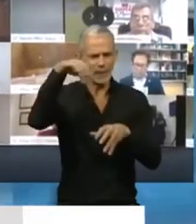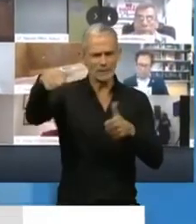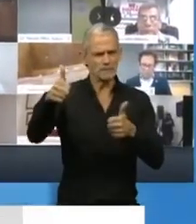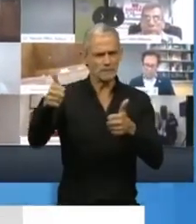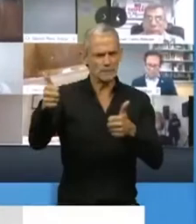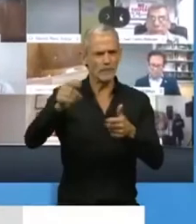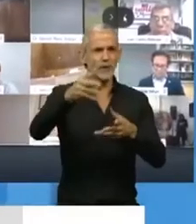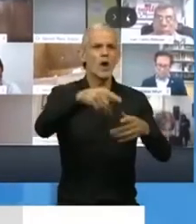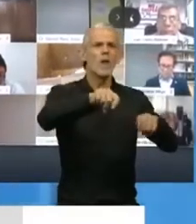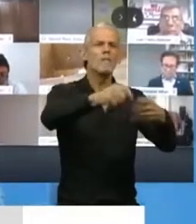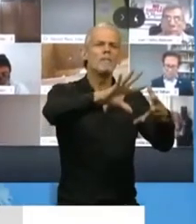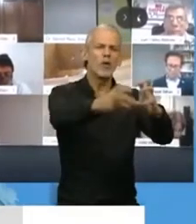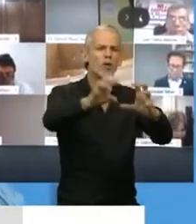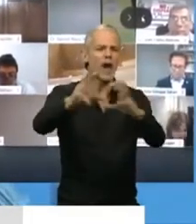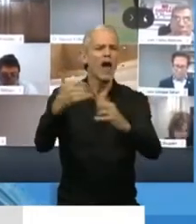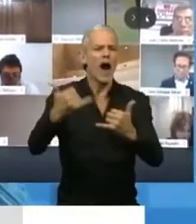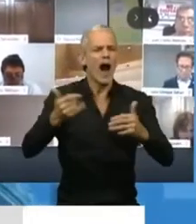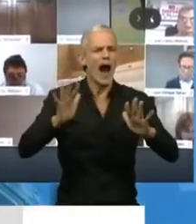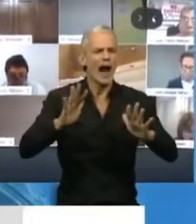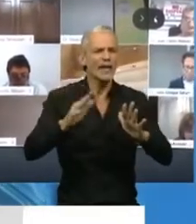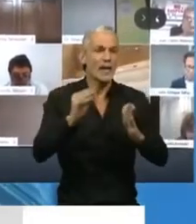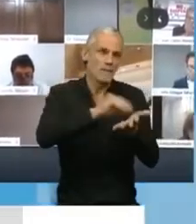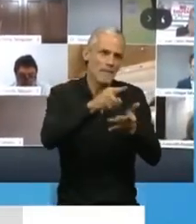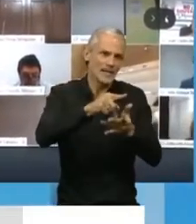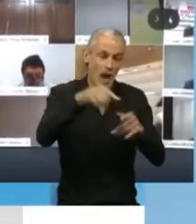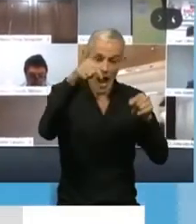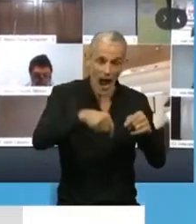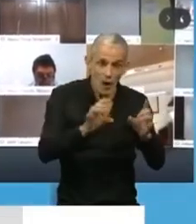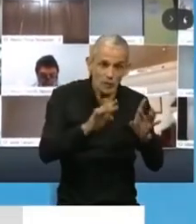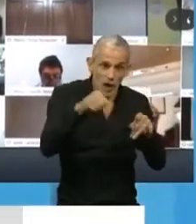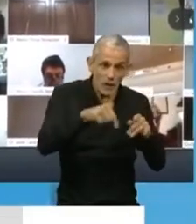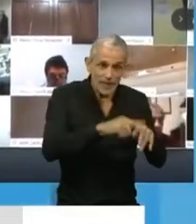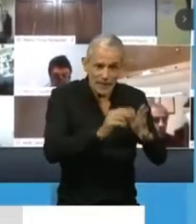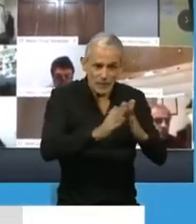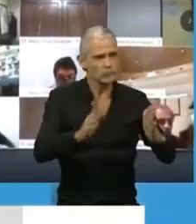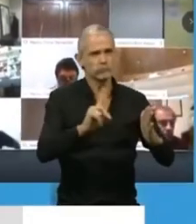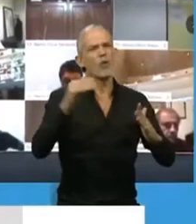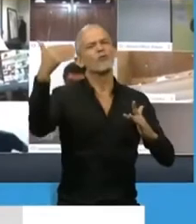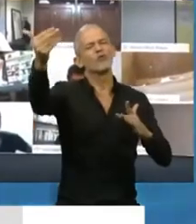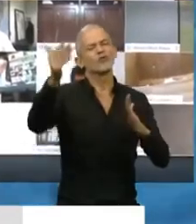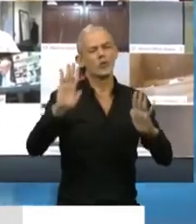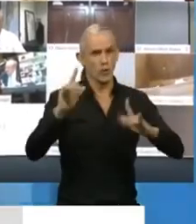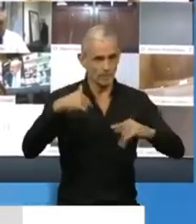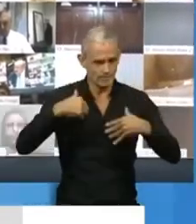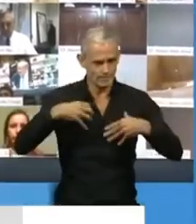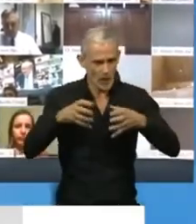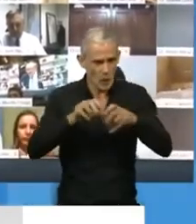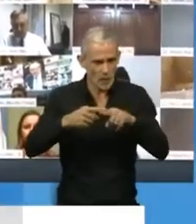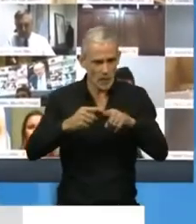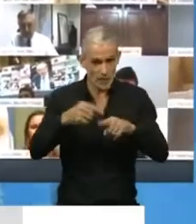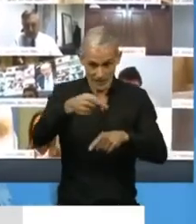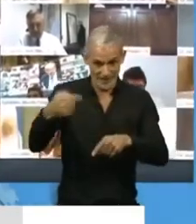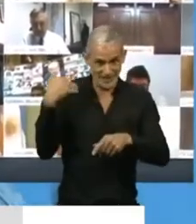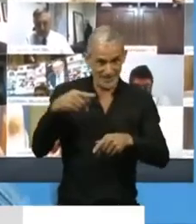estar perjudicados, no ya en el momento crítico de la pandemia, sino hacia el futuro. Y en ese sentido hemos presentado desde nuestro interbloque esta